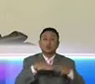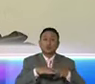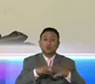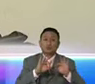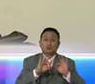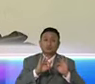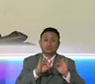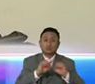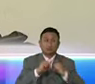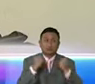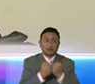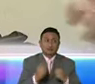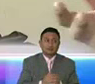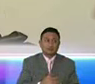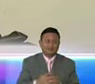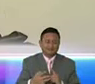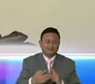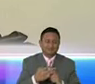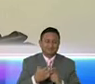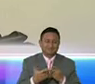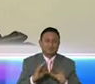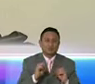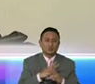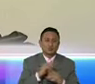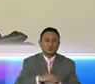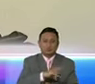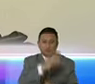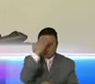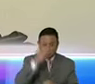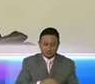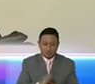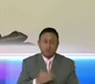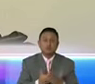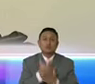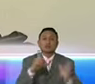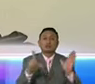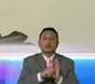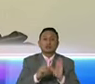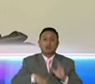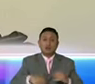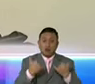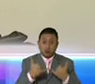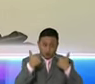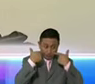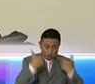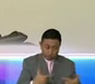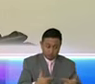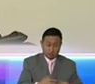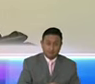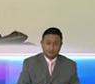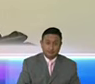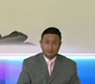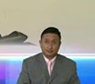internet, sabiendo que existe una ley tan controladora y tan